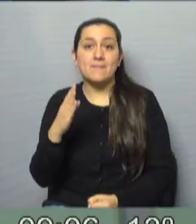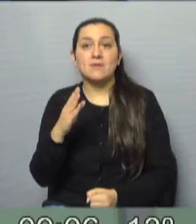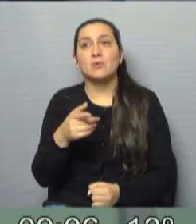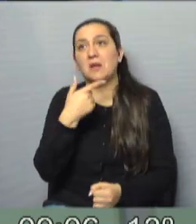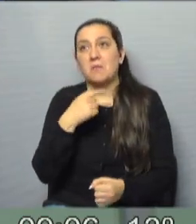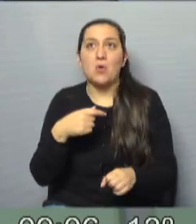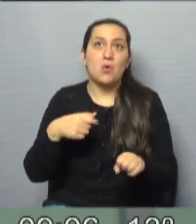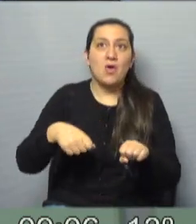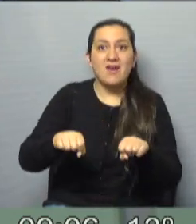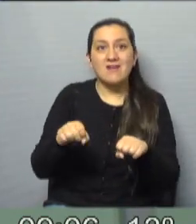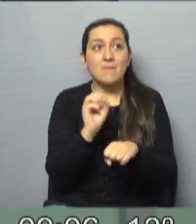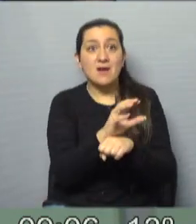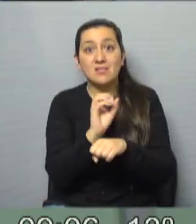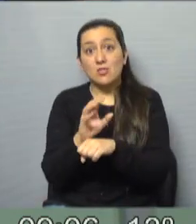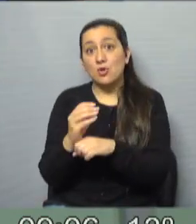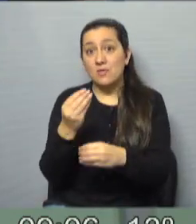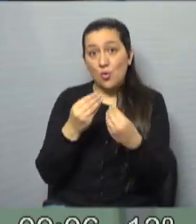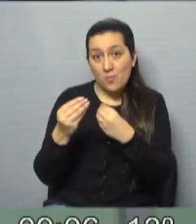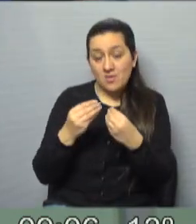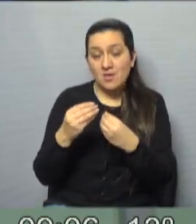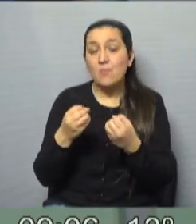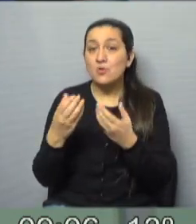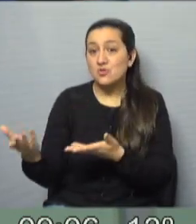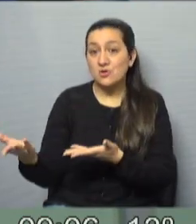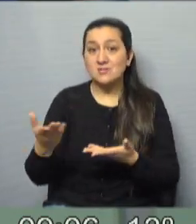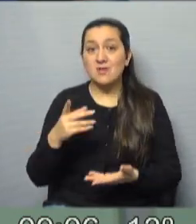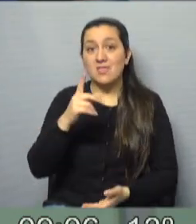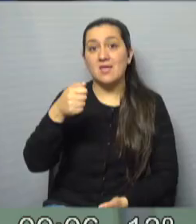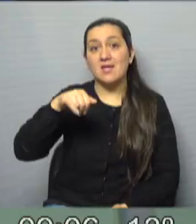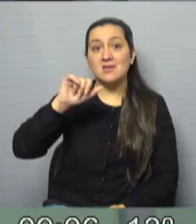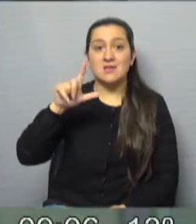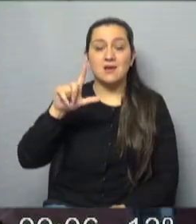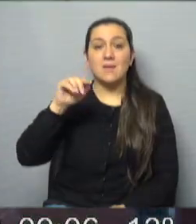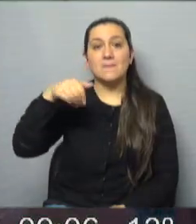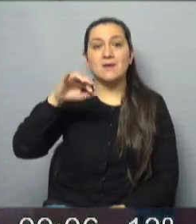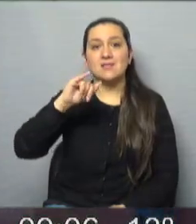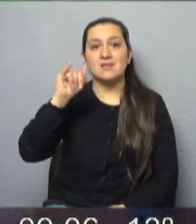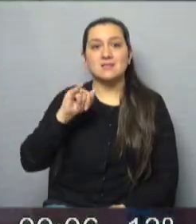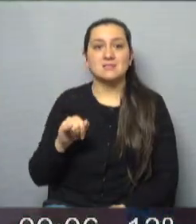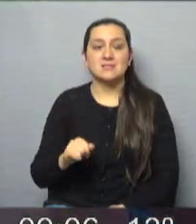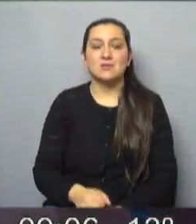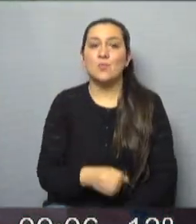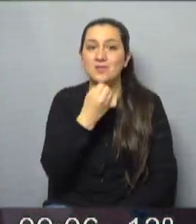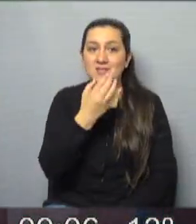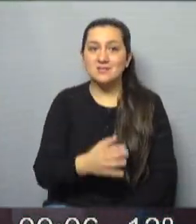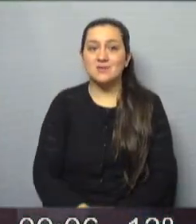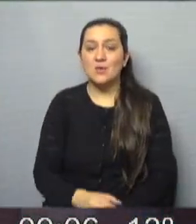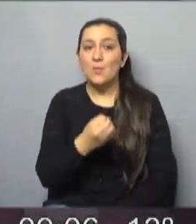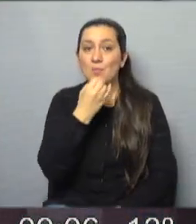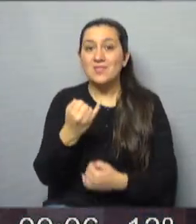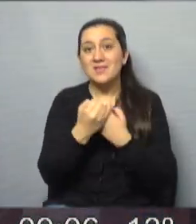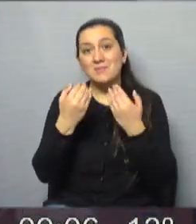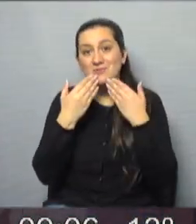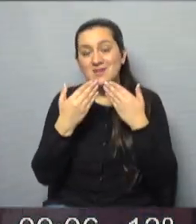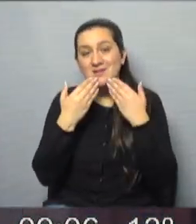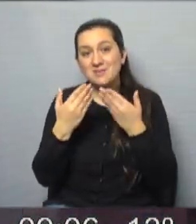repartidores de comida, entre otros. Es por eso que estamos recibiendo a Daniel Martínez aquí en los estudios de TV Ciudad. ¿Cómo le va, Martínez? ¿Cómo anda? Buen día. Muchas gracias, buen día.